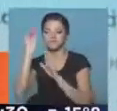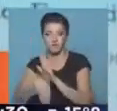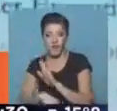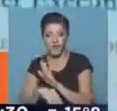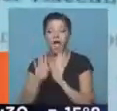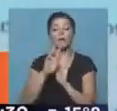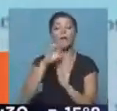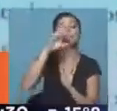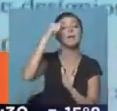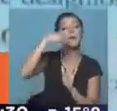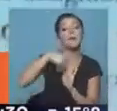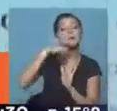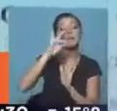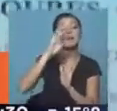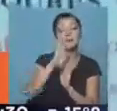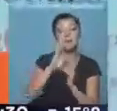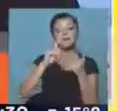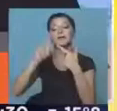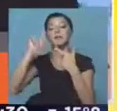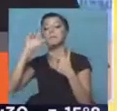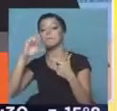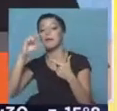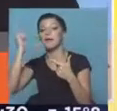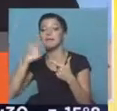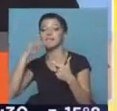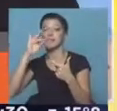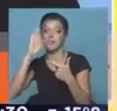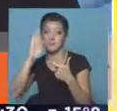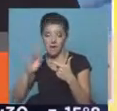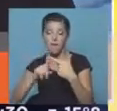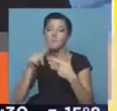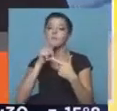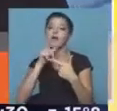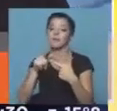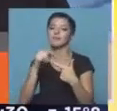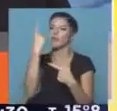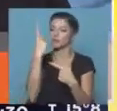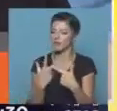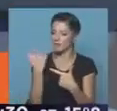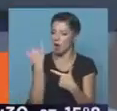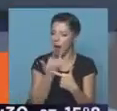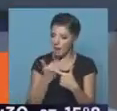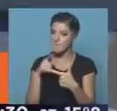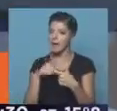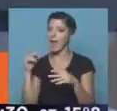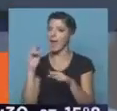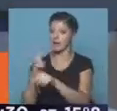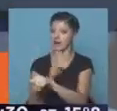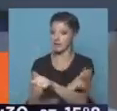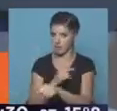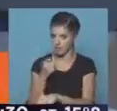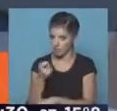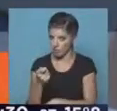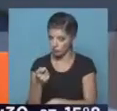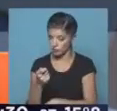PMDB y un sector del PSDB, más algunos partidos chicos que lo apoyan, el presidente tiene los números. Lo que podría ocurrir es que el